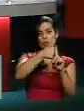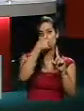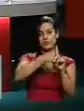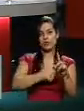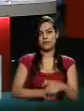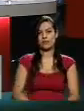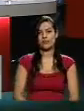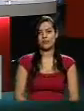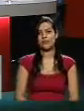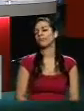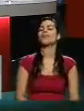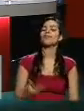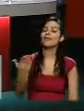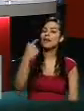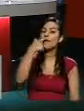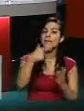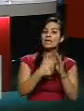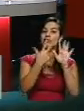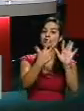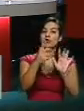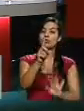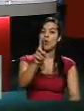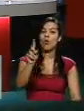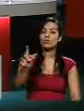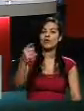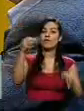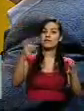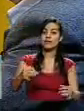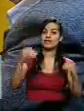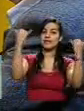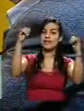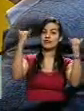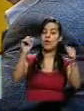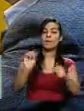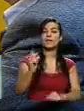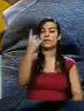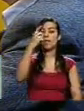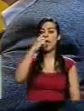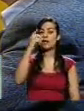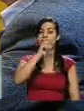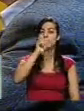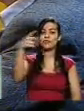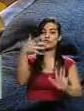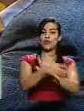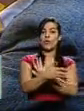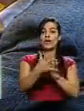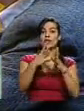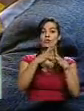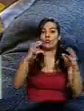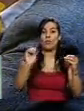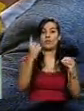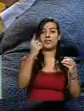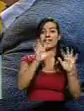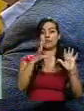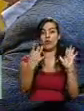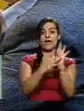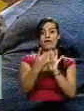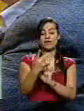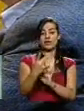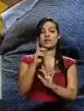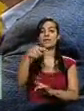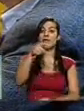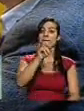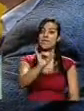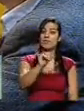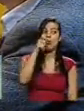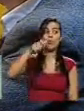decíamos que 1811, cuando se celebra el primer año del 19 de abril, además la participación del pueblo, la